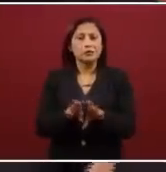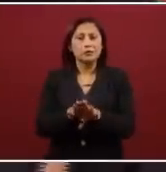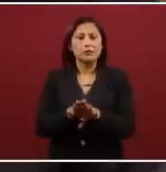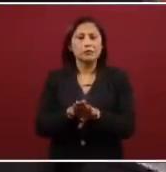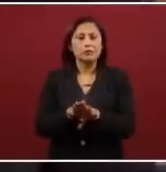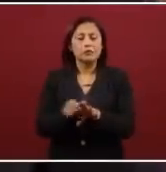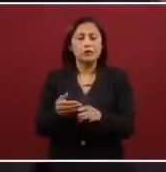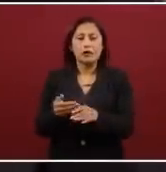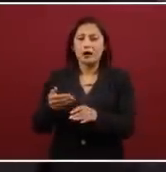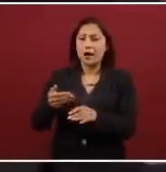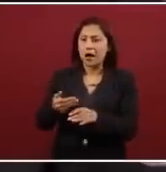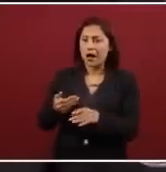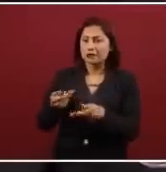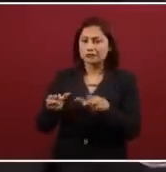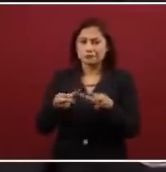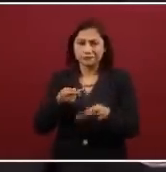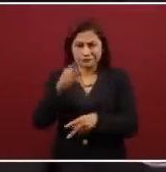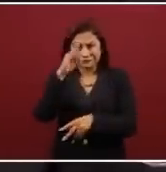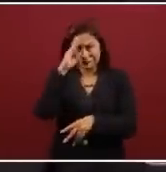administró